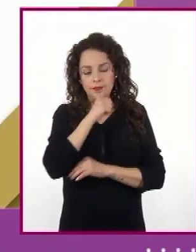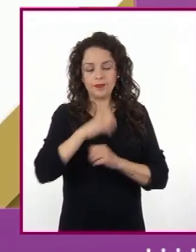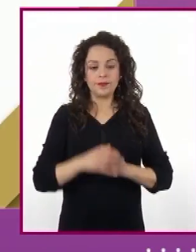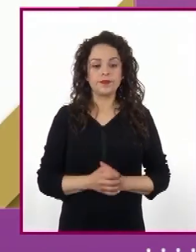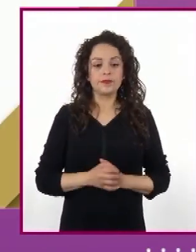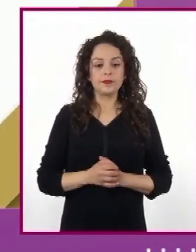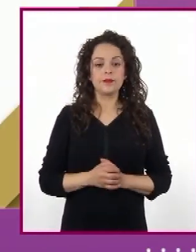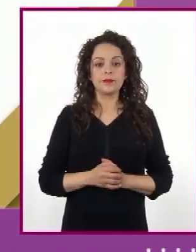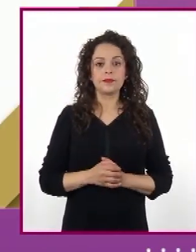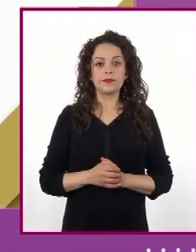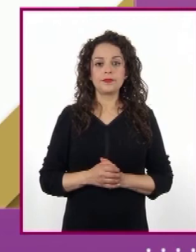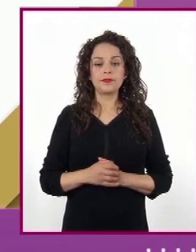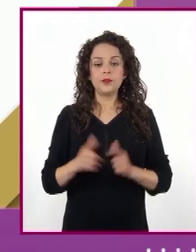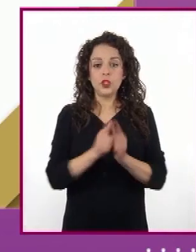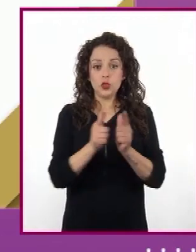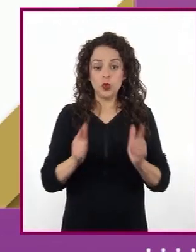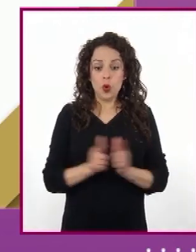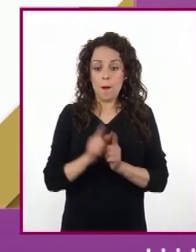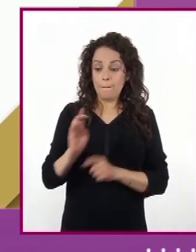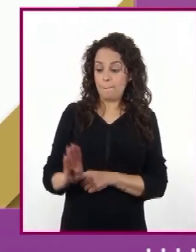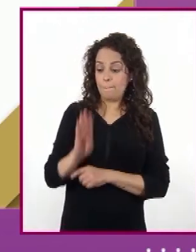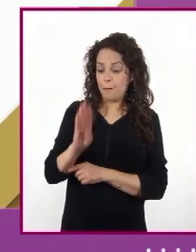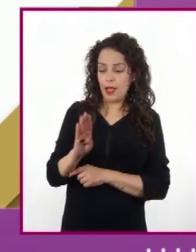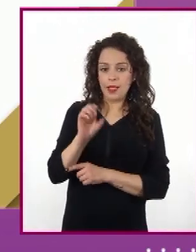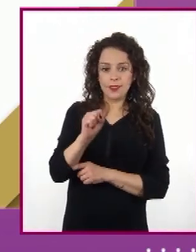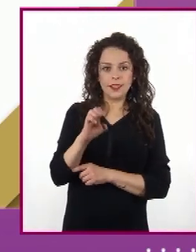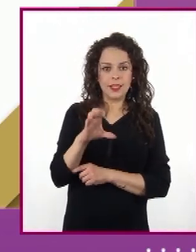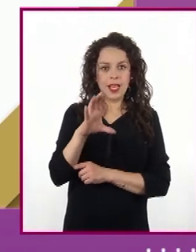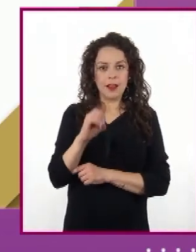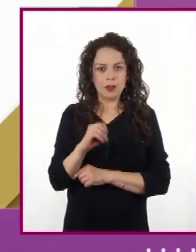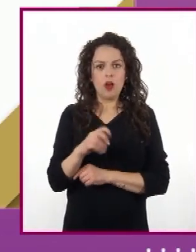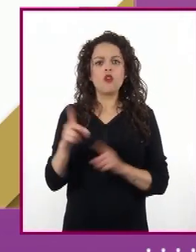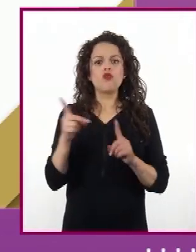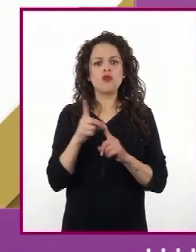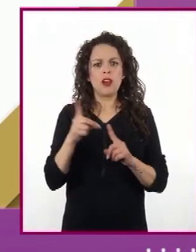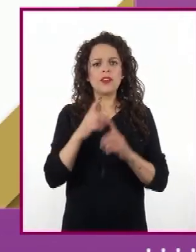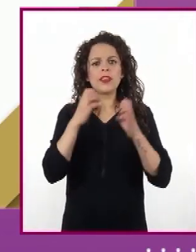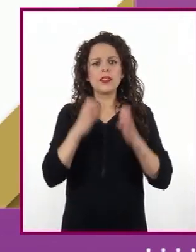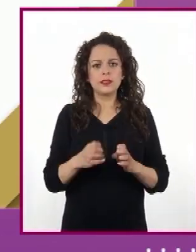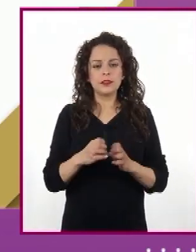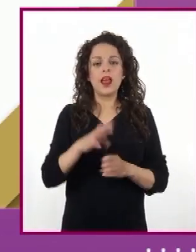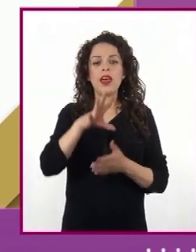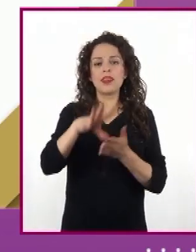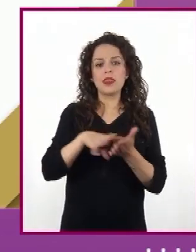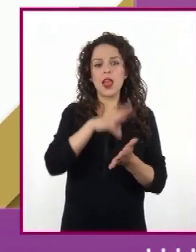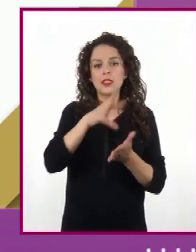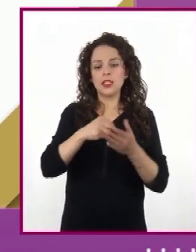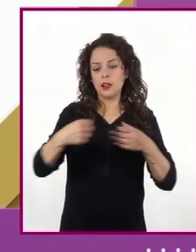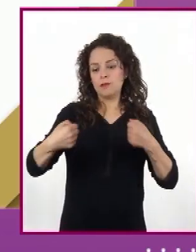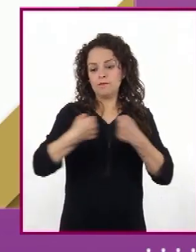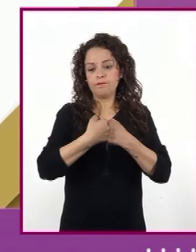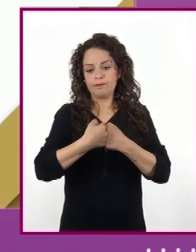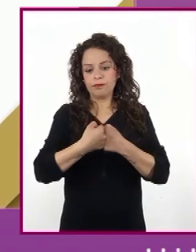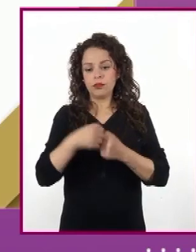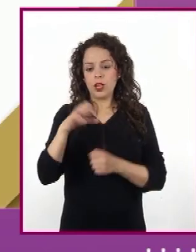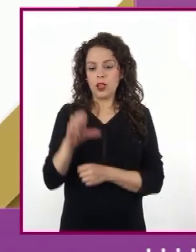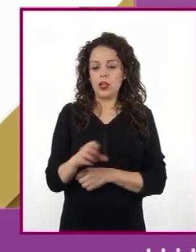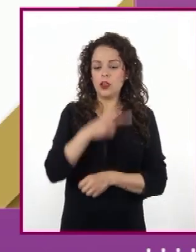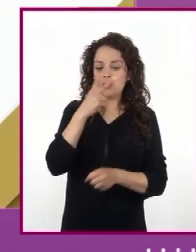del grupo B, secos, los ubicamos en los límites de los desiertos, en las franjas